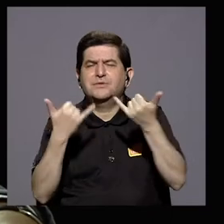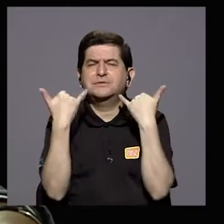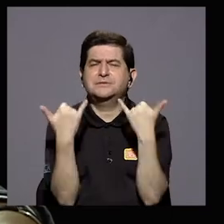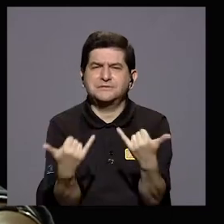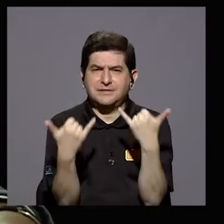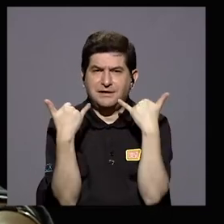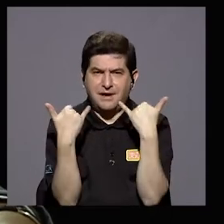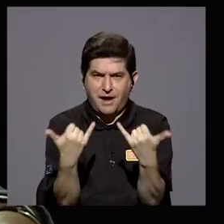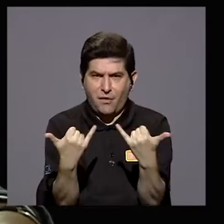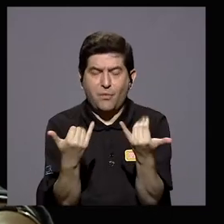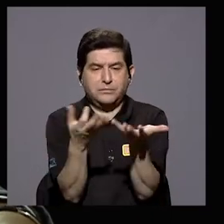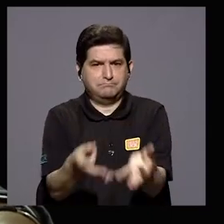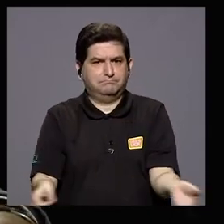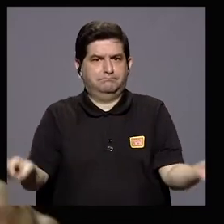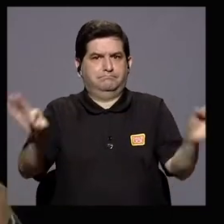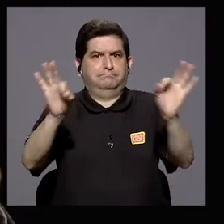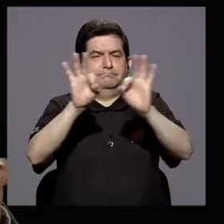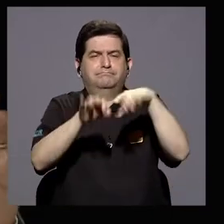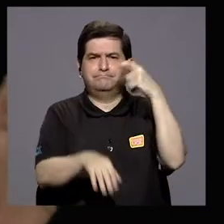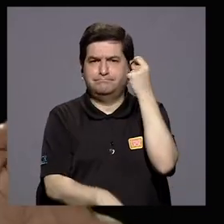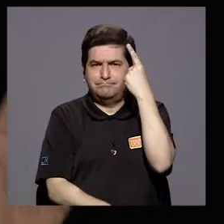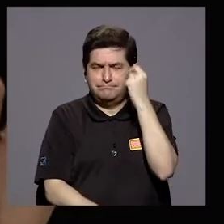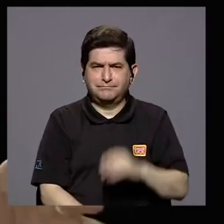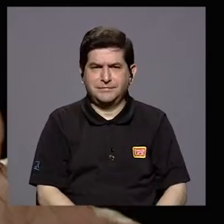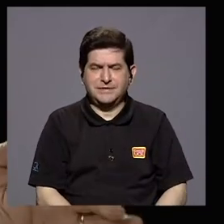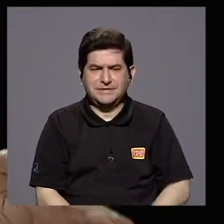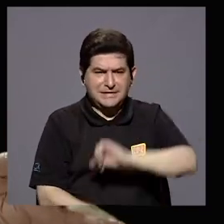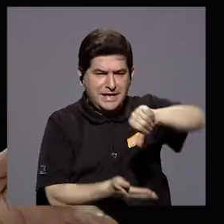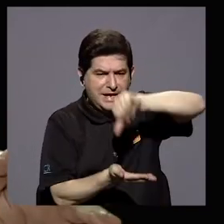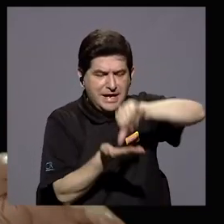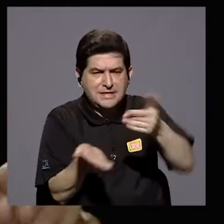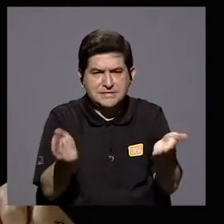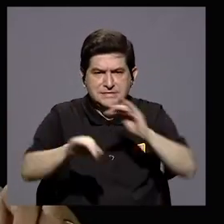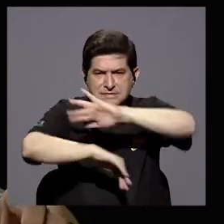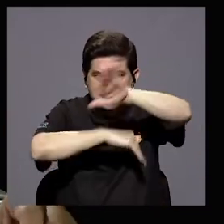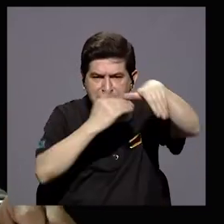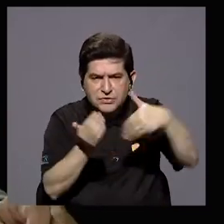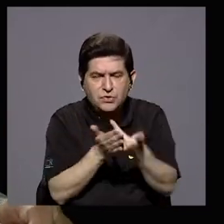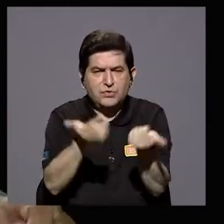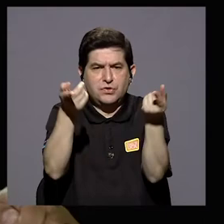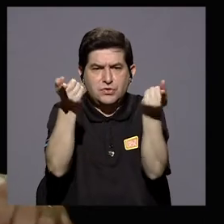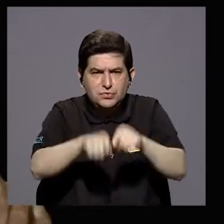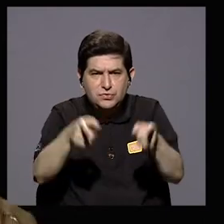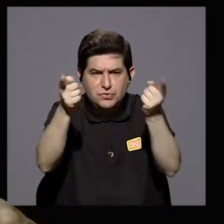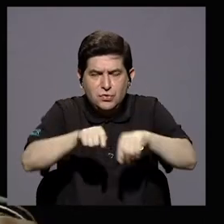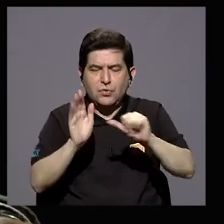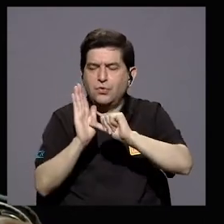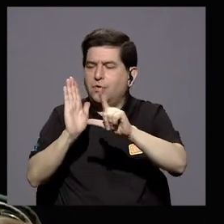este momento son muy importantes es entender el epicentro de todo lo que está sucediendo en Asamblea Legislativa.